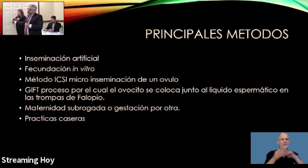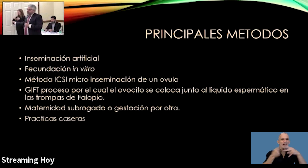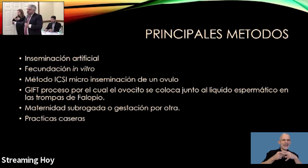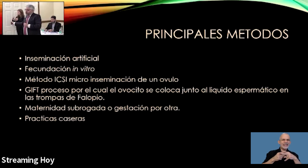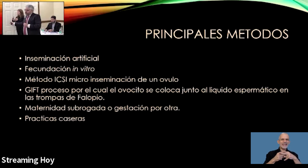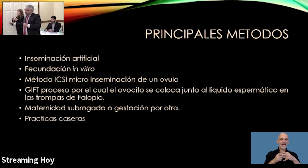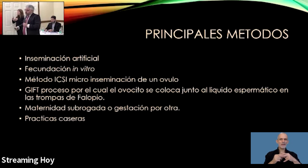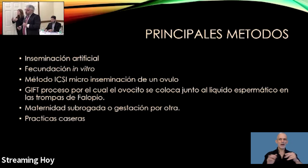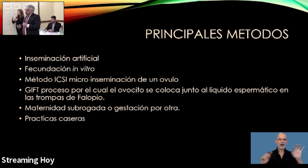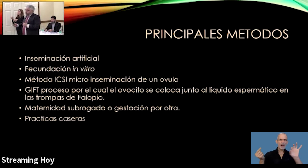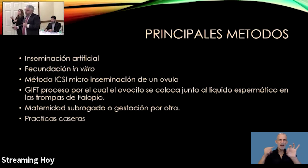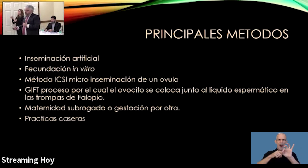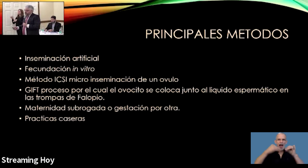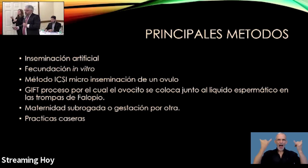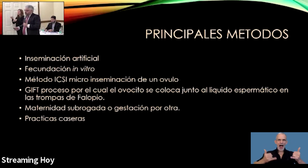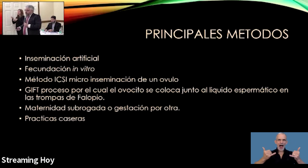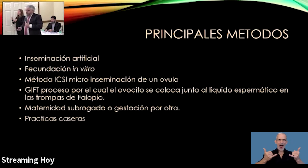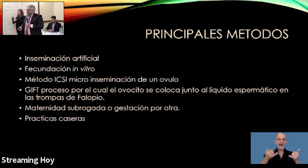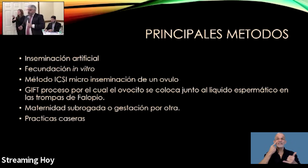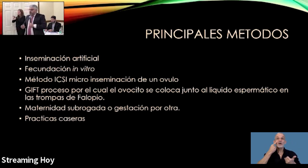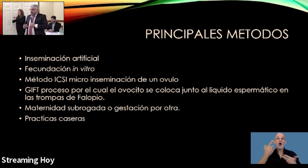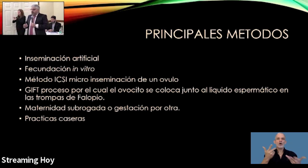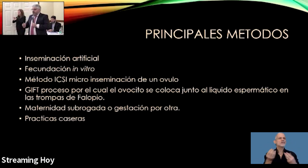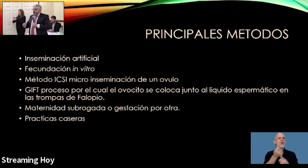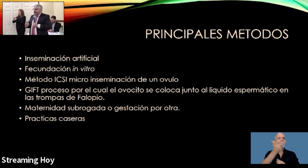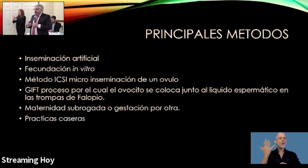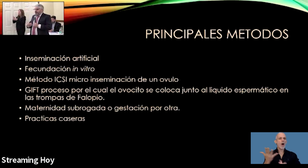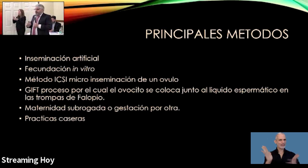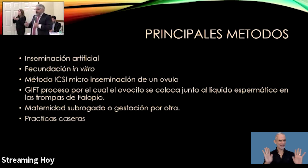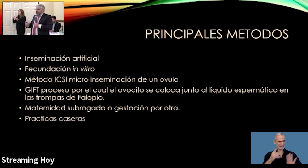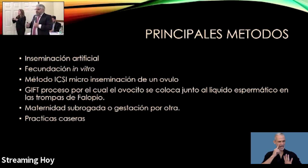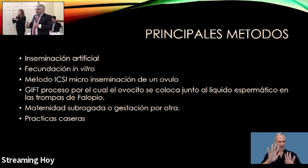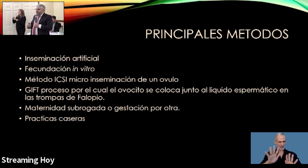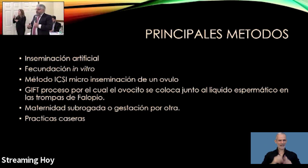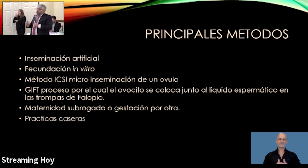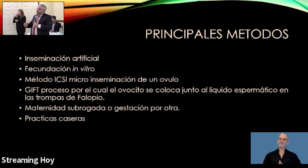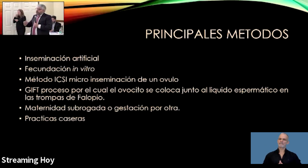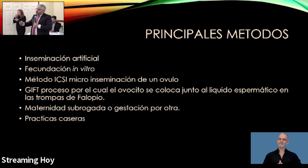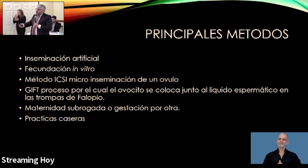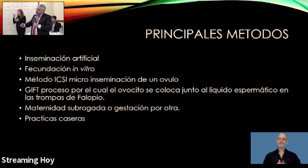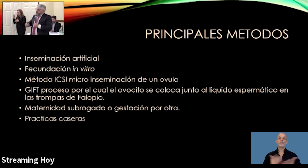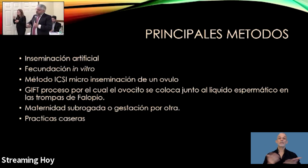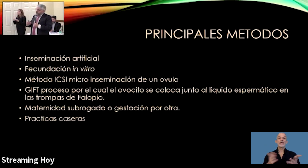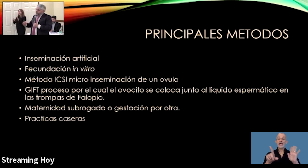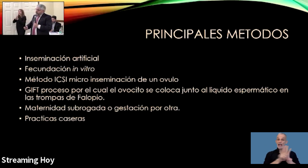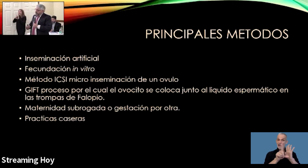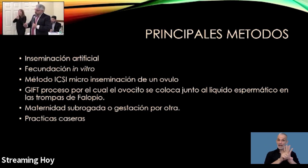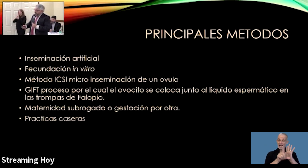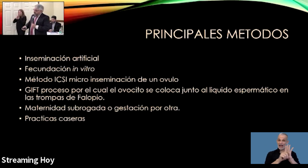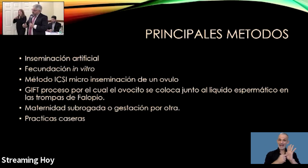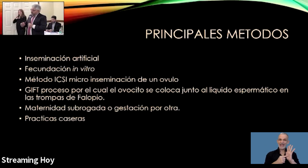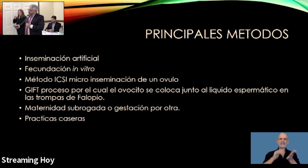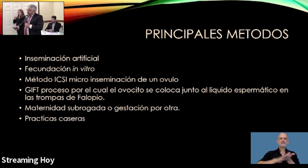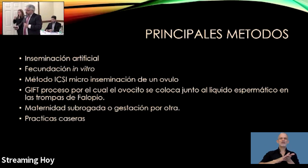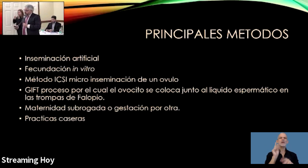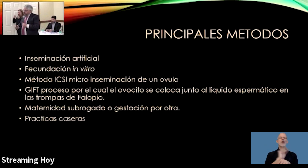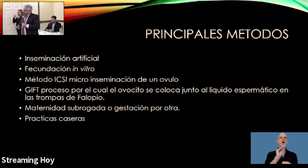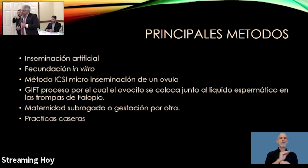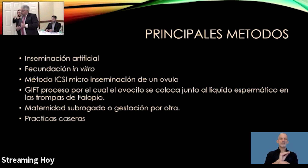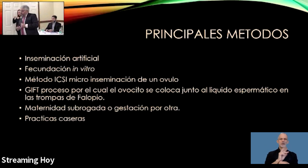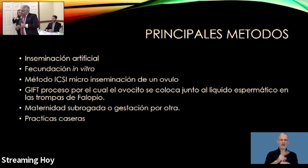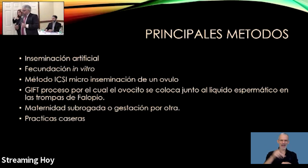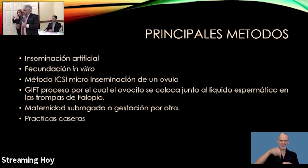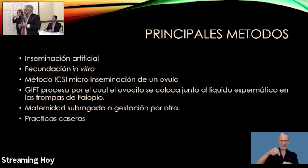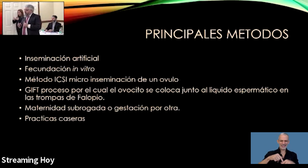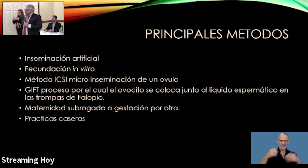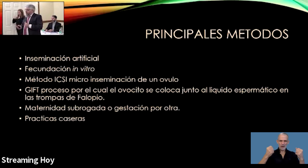humana asistida se conocen o se utilizan? Bueno, la ley de cobertura de este tipo de prácticas